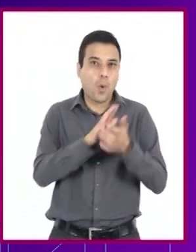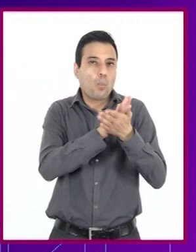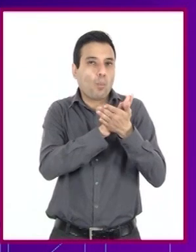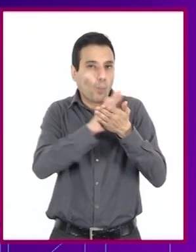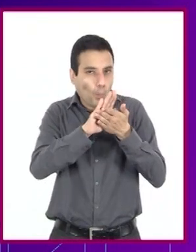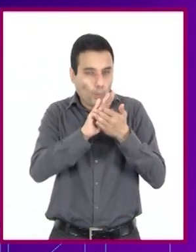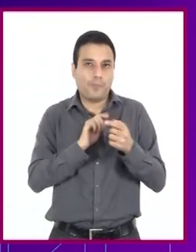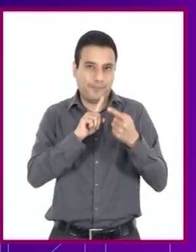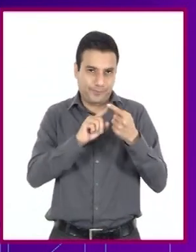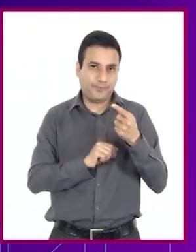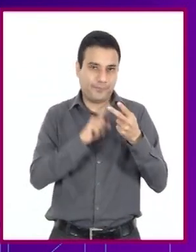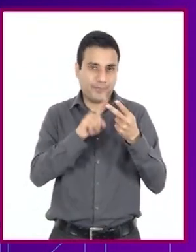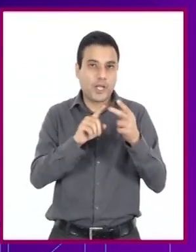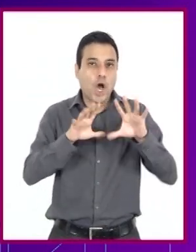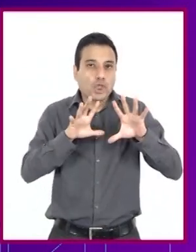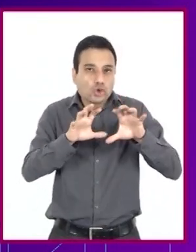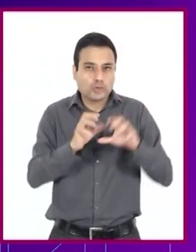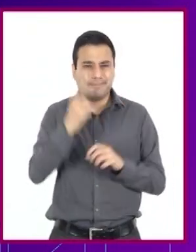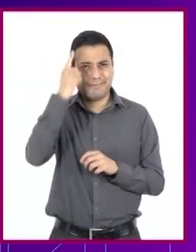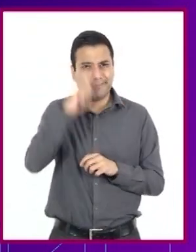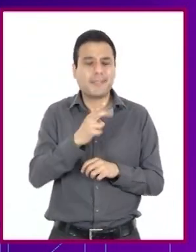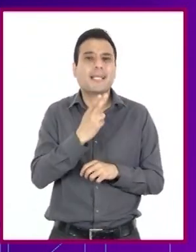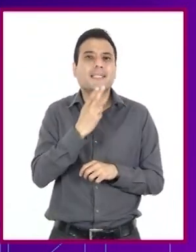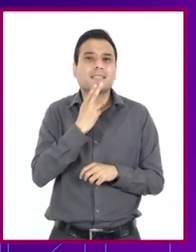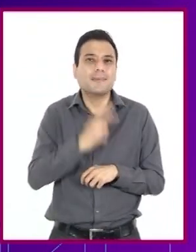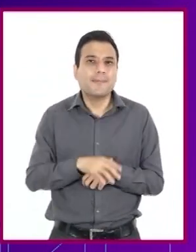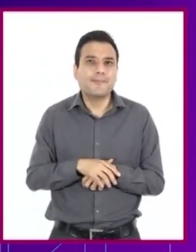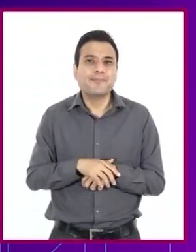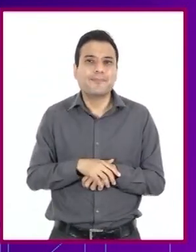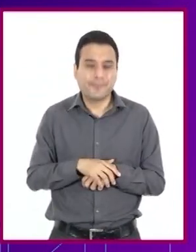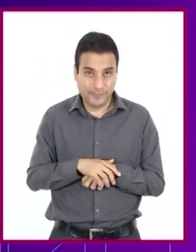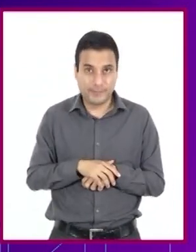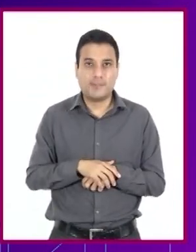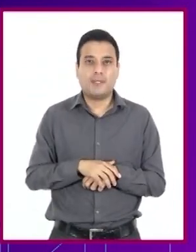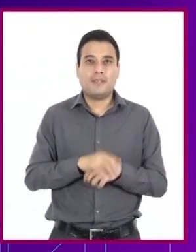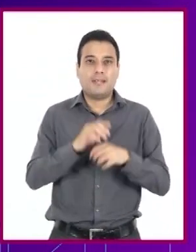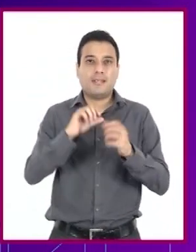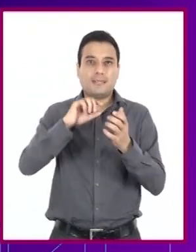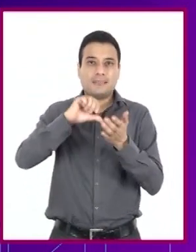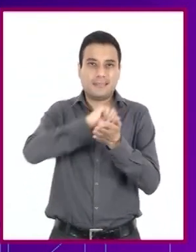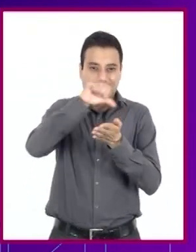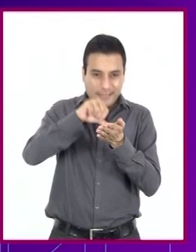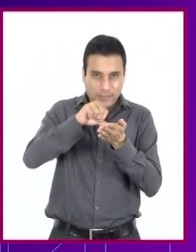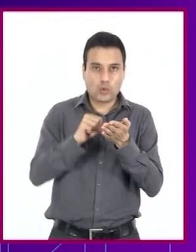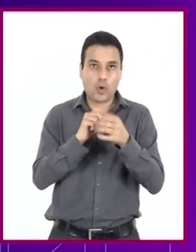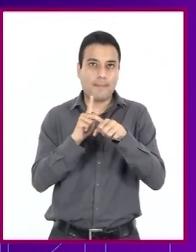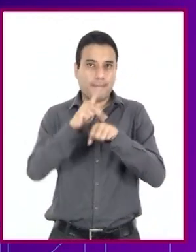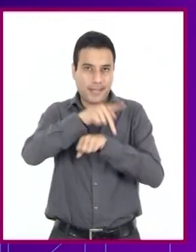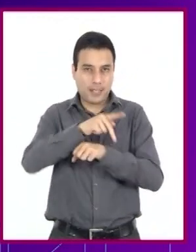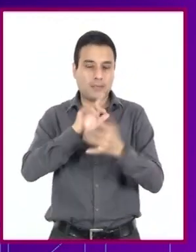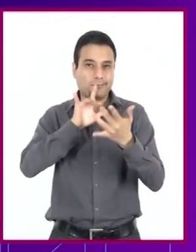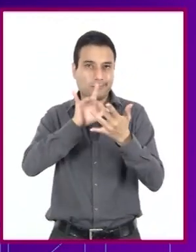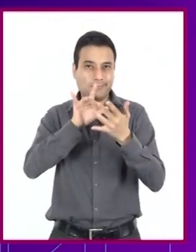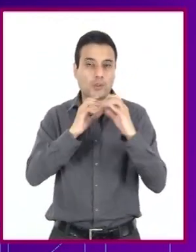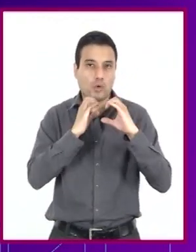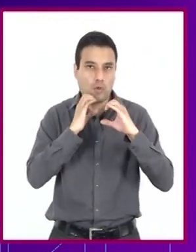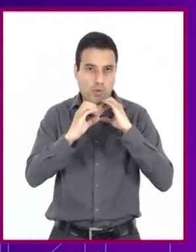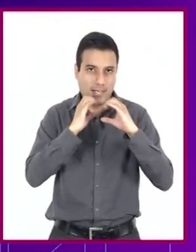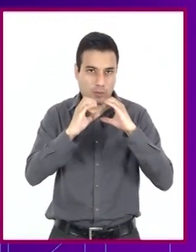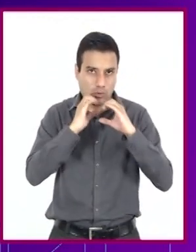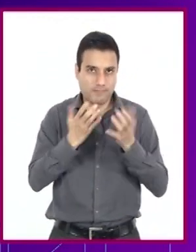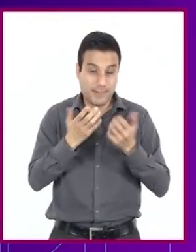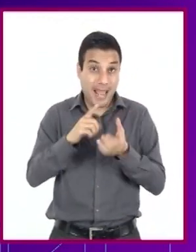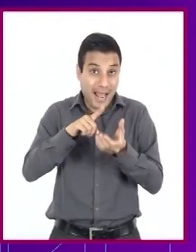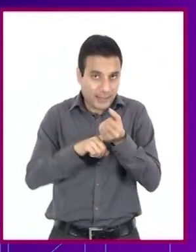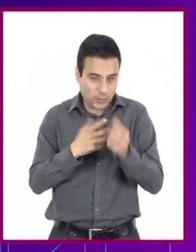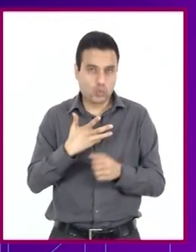rugoso, red que comunica a la membrana plasmática con el núcleo. Es un sistema de canales que transporta